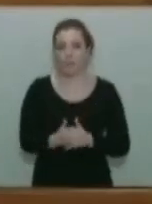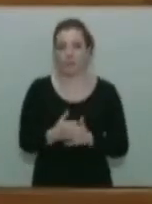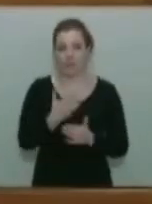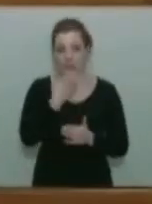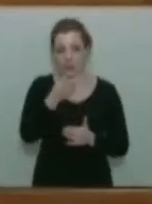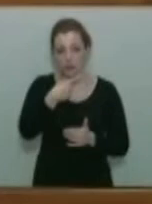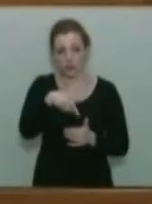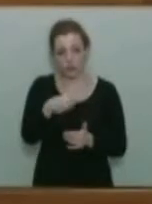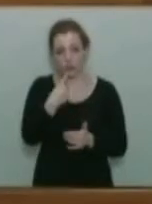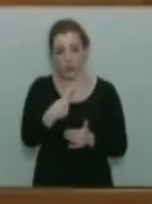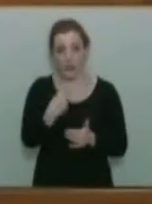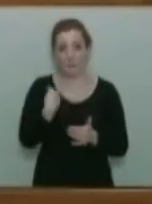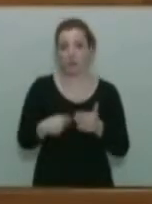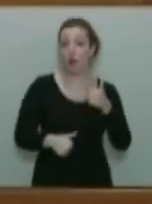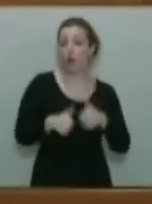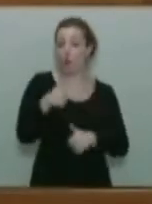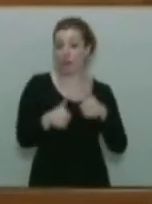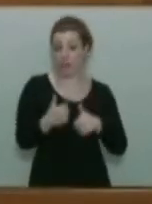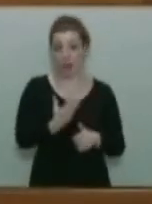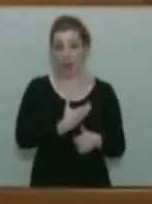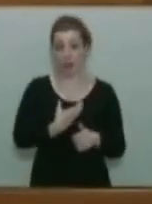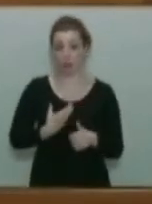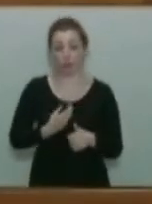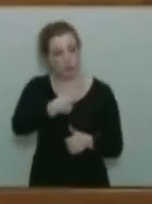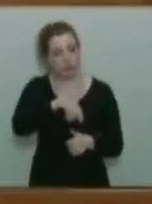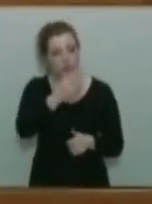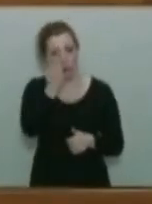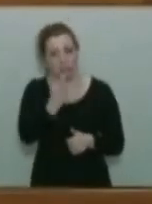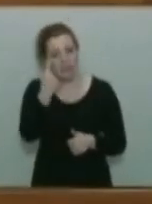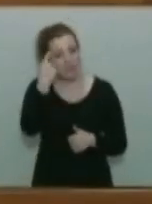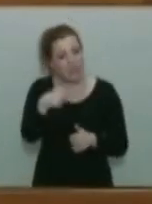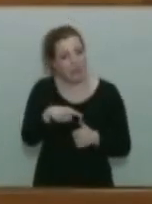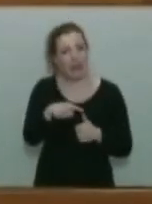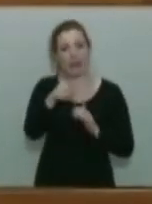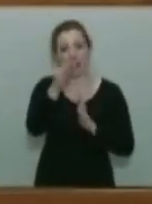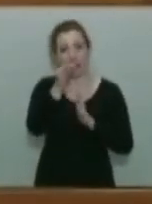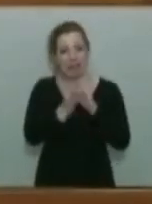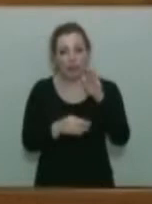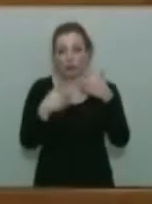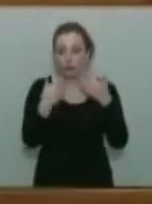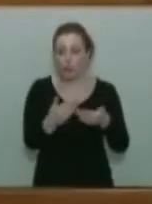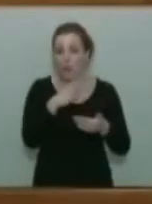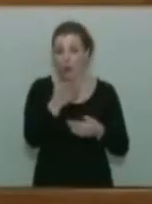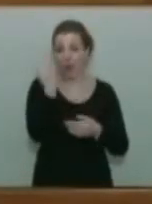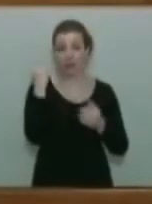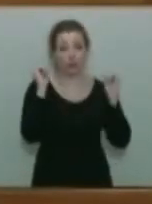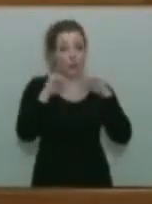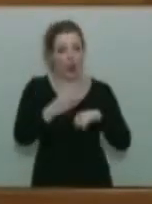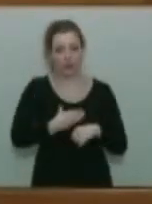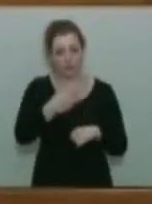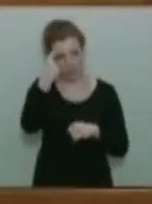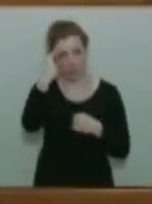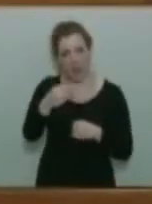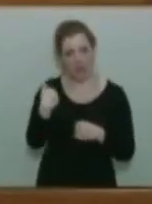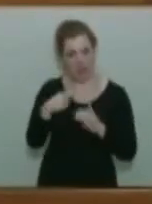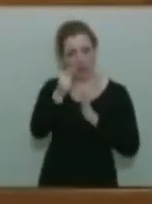ese nombre de concurrencia competitiva de los ayuntamientos, nos gustaría saber cuáles son los criterios por los cuales se van a adjudicar. Antes los convenios, los ayuntamientos ya sabían que había unos